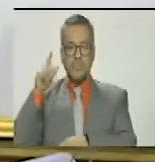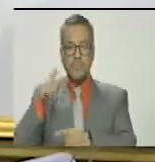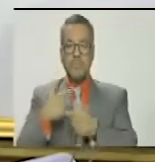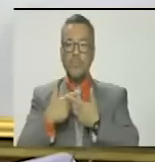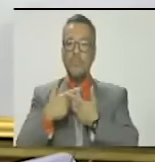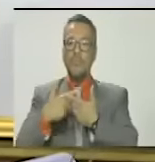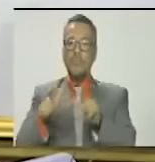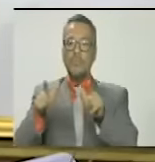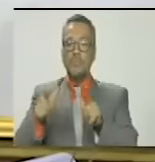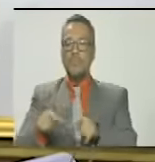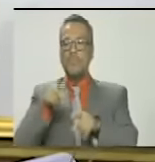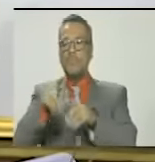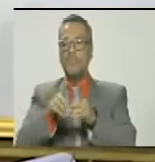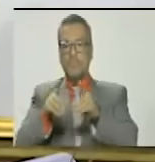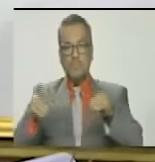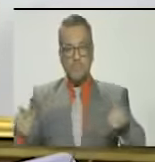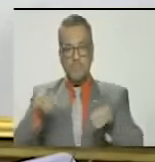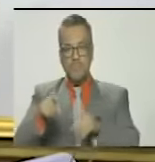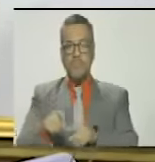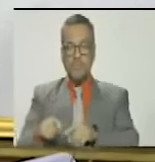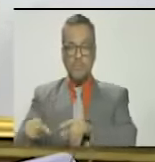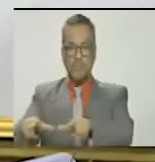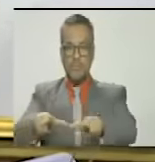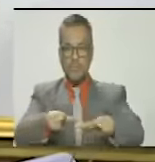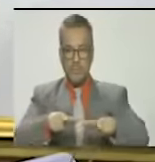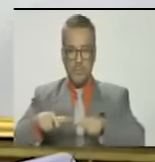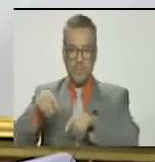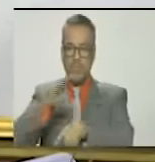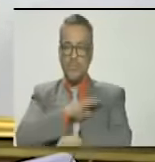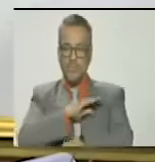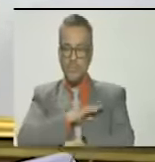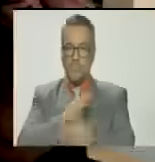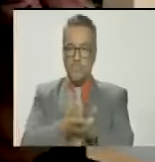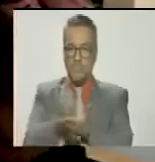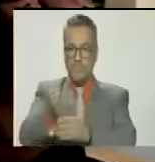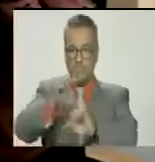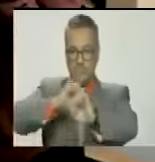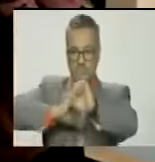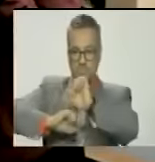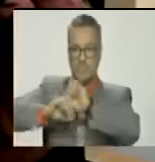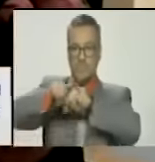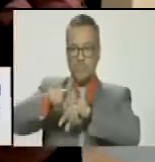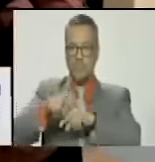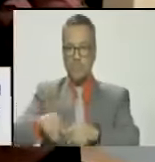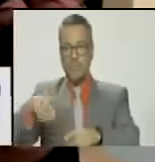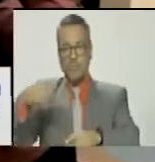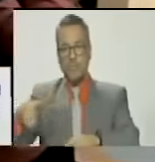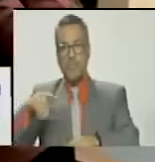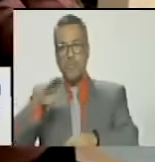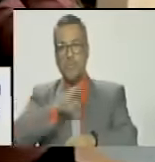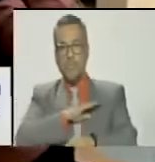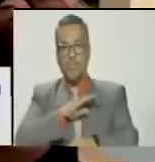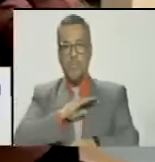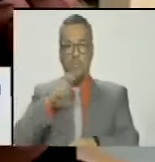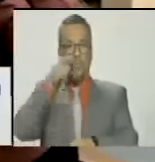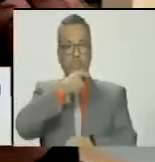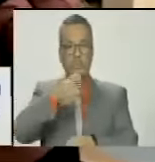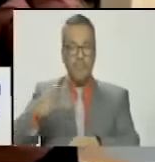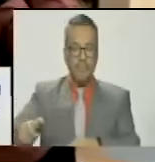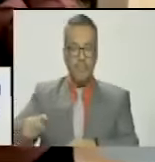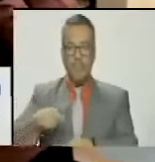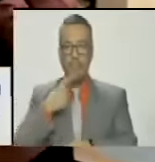la libertad, por la independencia, por la soberanía, continuar defendiendo los derechos de nuestro